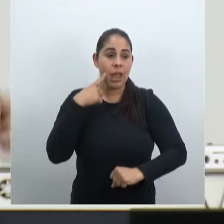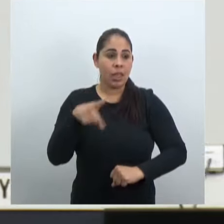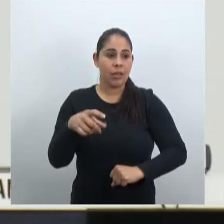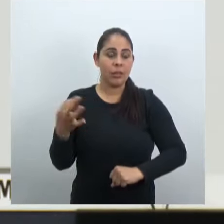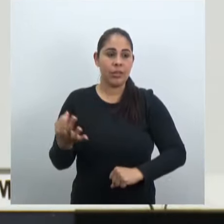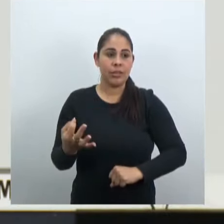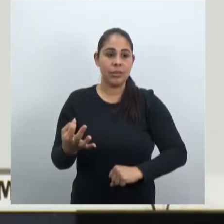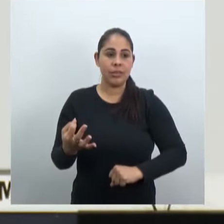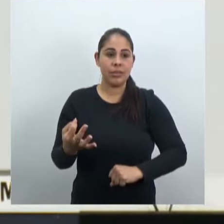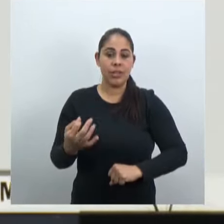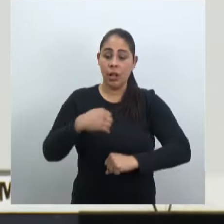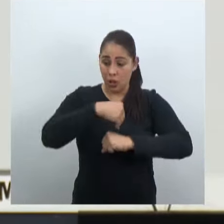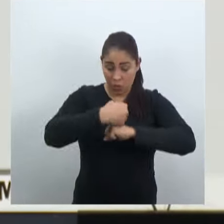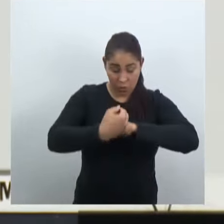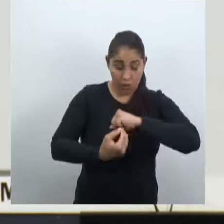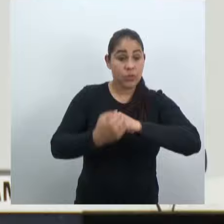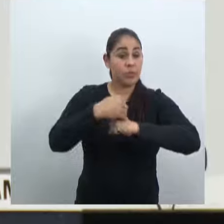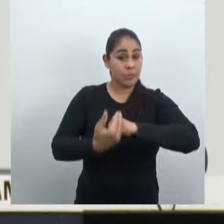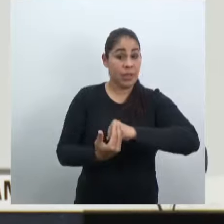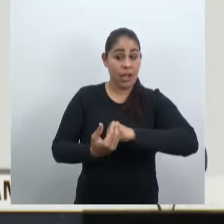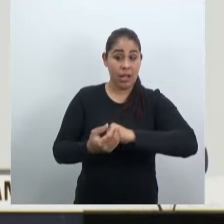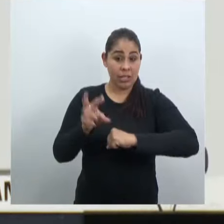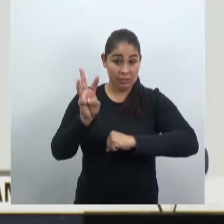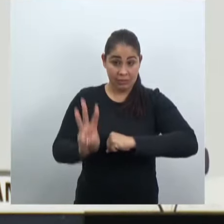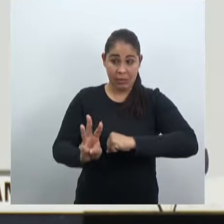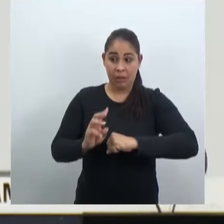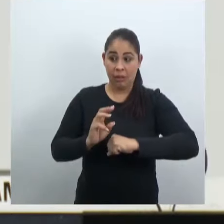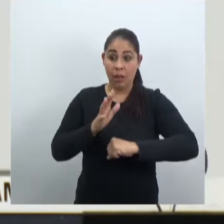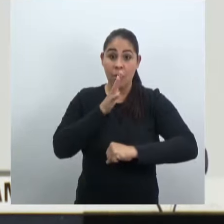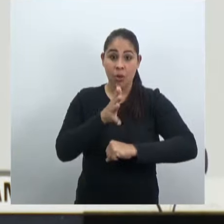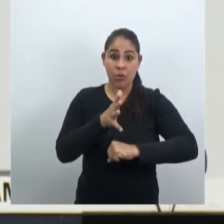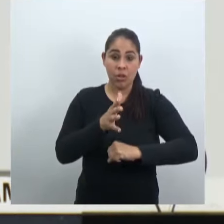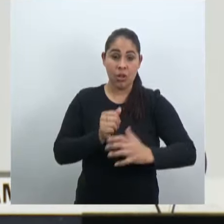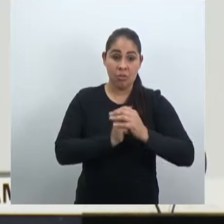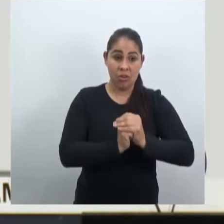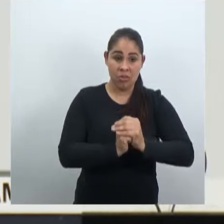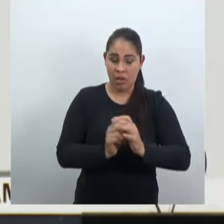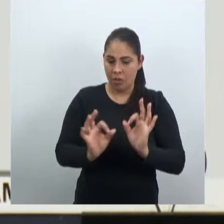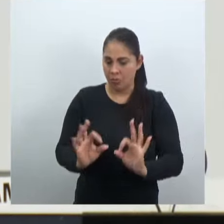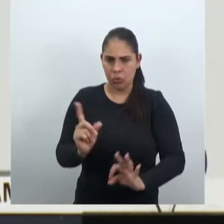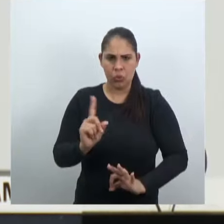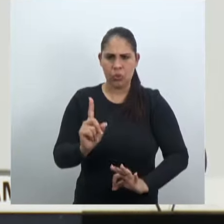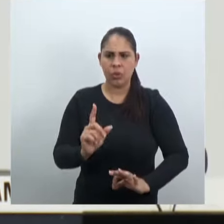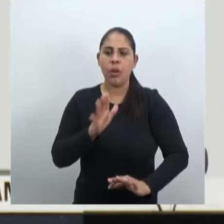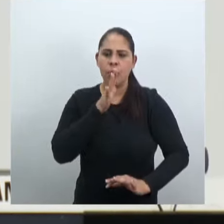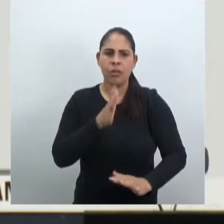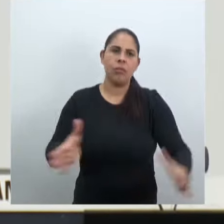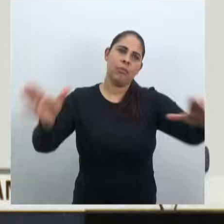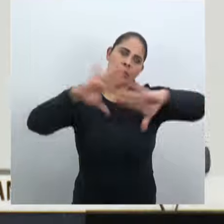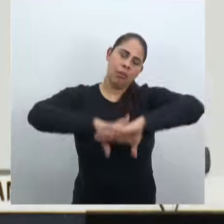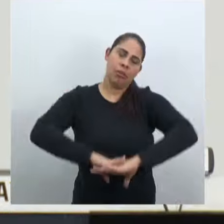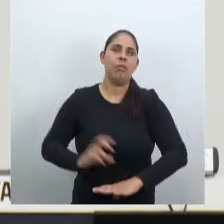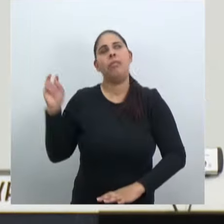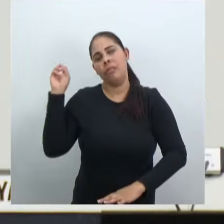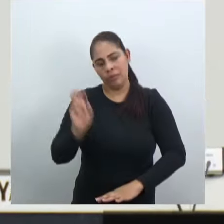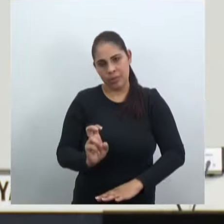que le dará los tres panes, no por ser su amigo, sino por su importunidad.